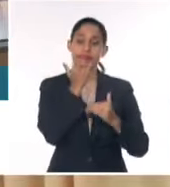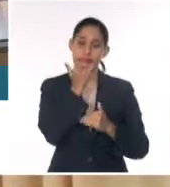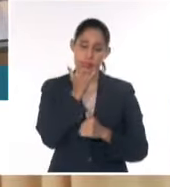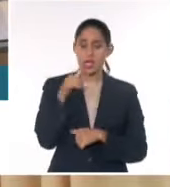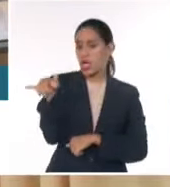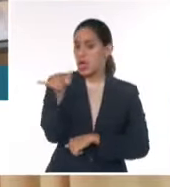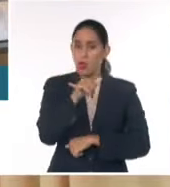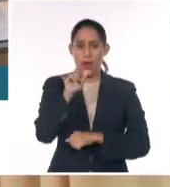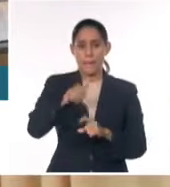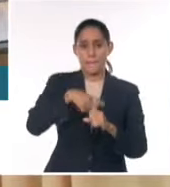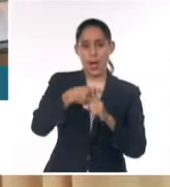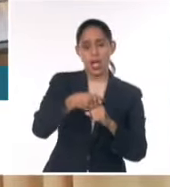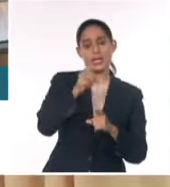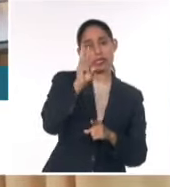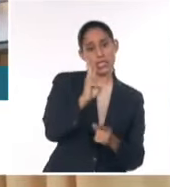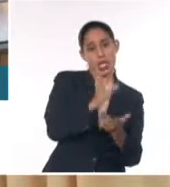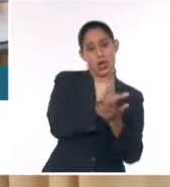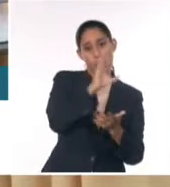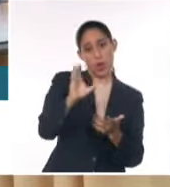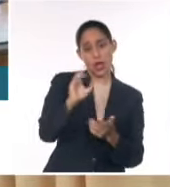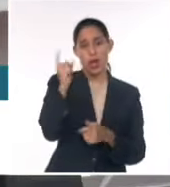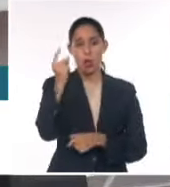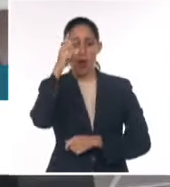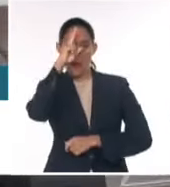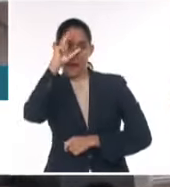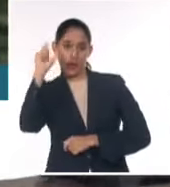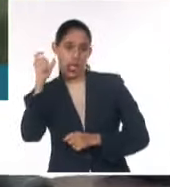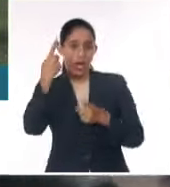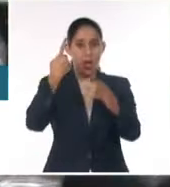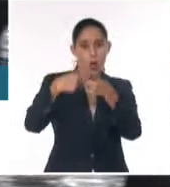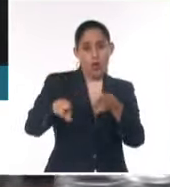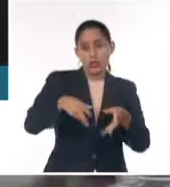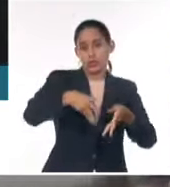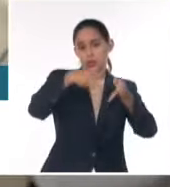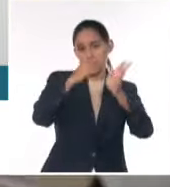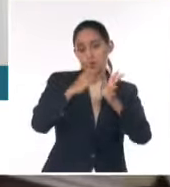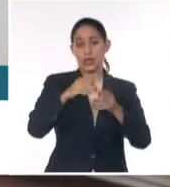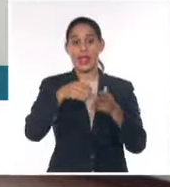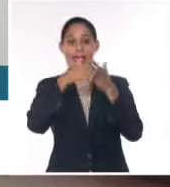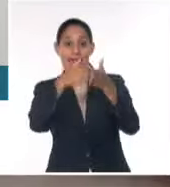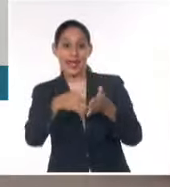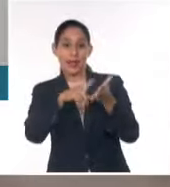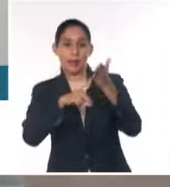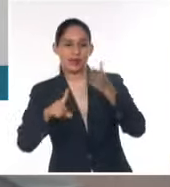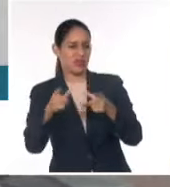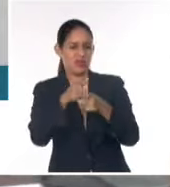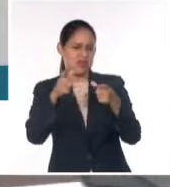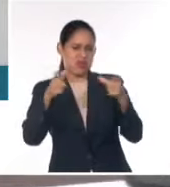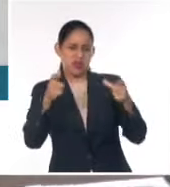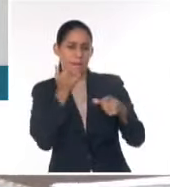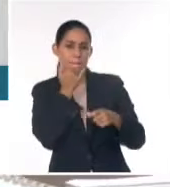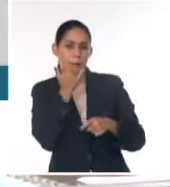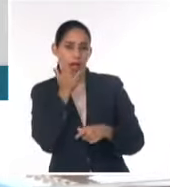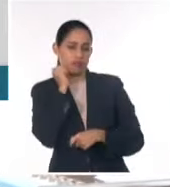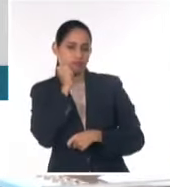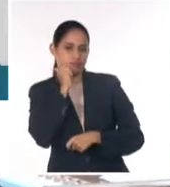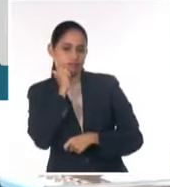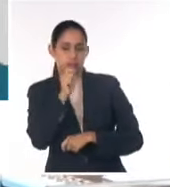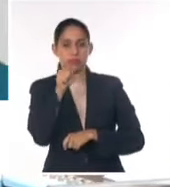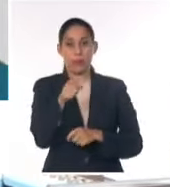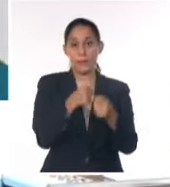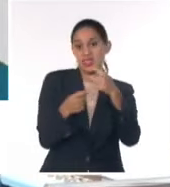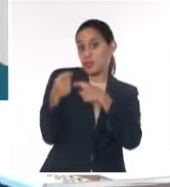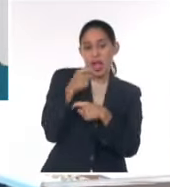en 3 escuelas, un hospital y otras instituciones, mientras que en Granma son mayores los daños, fundamentalmente en